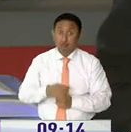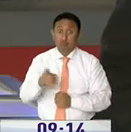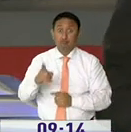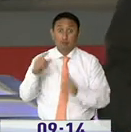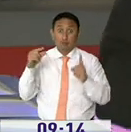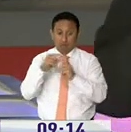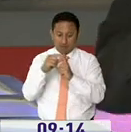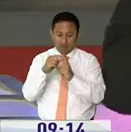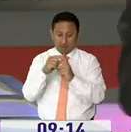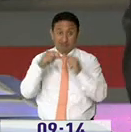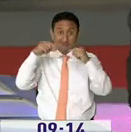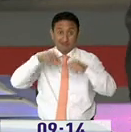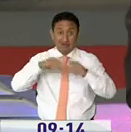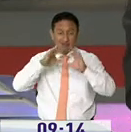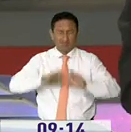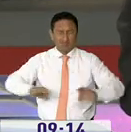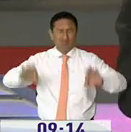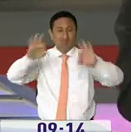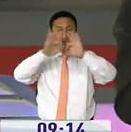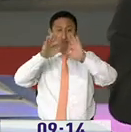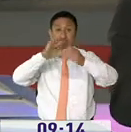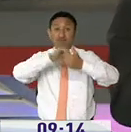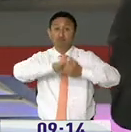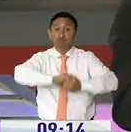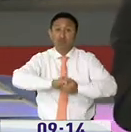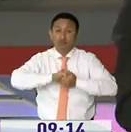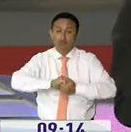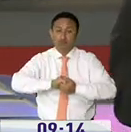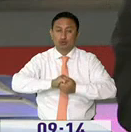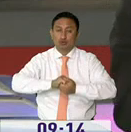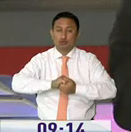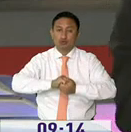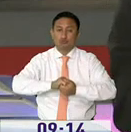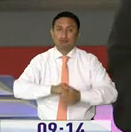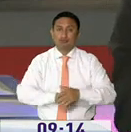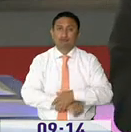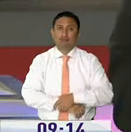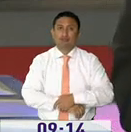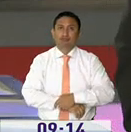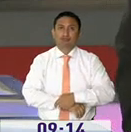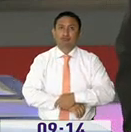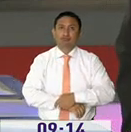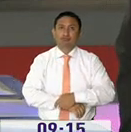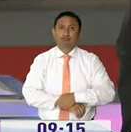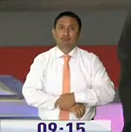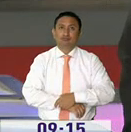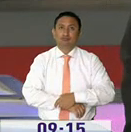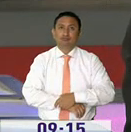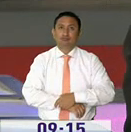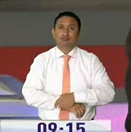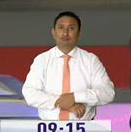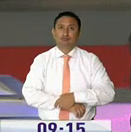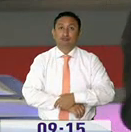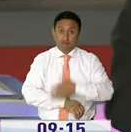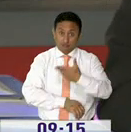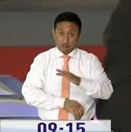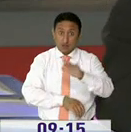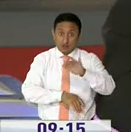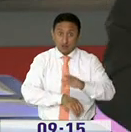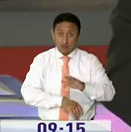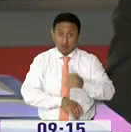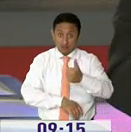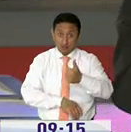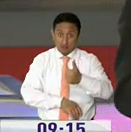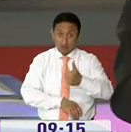ser parte en esta emergencia de nuestro léxico, solidaridad. Vamos con el secretario, ya está, por